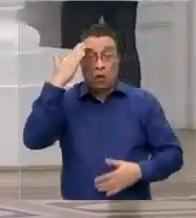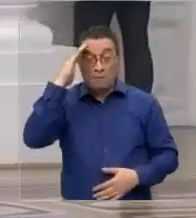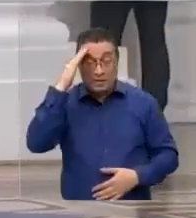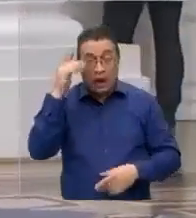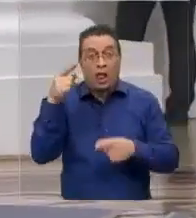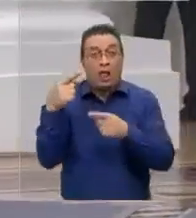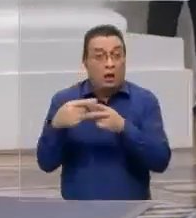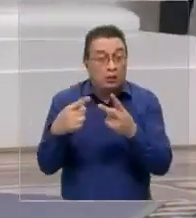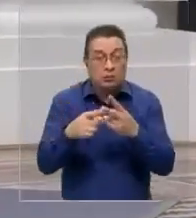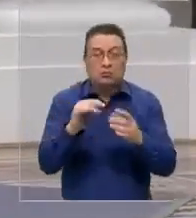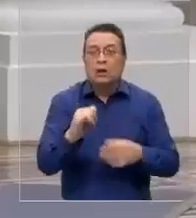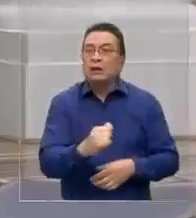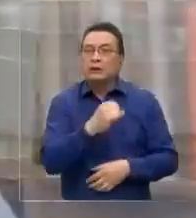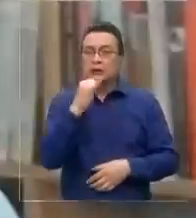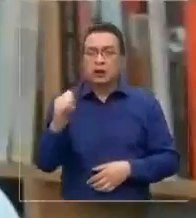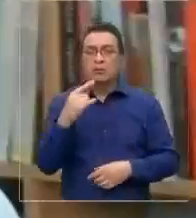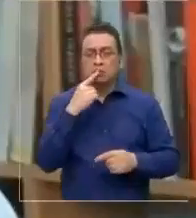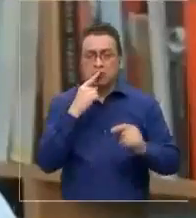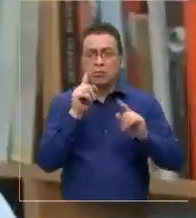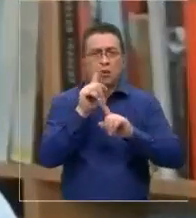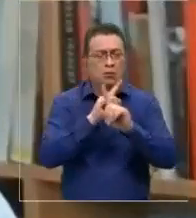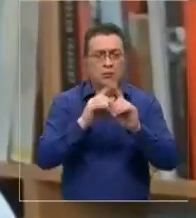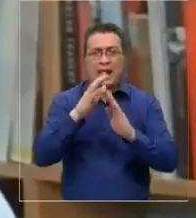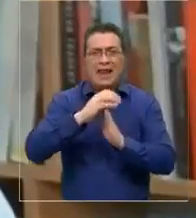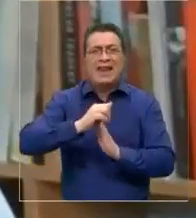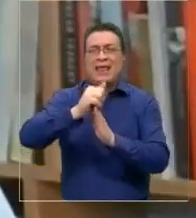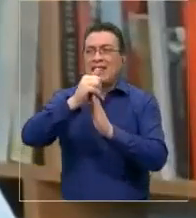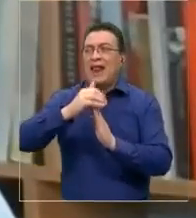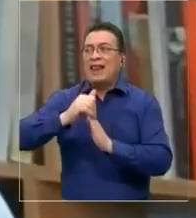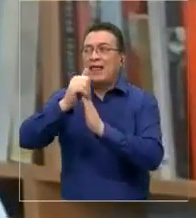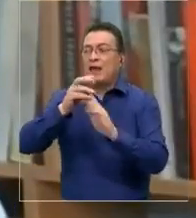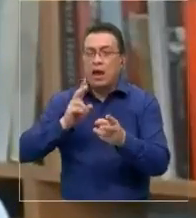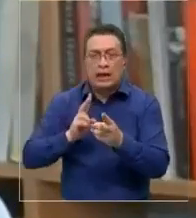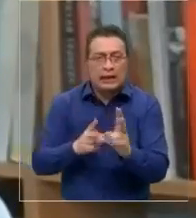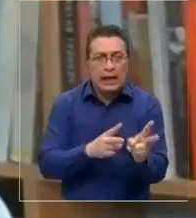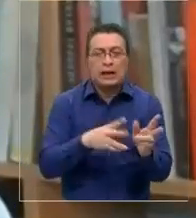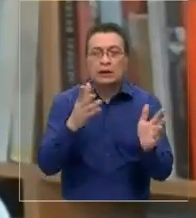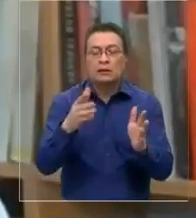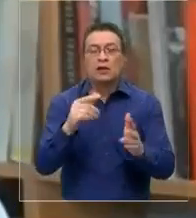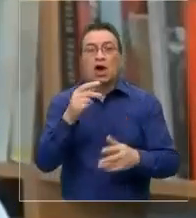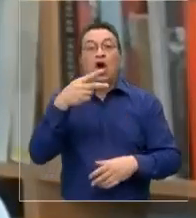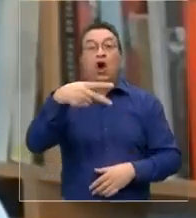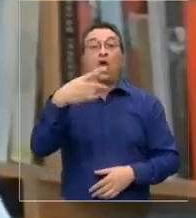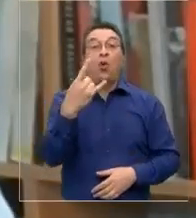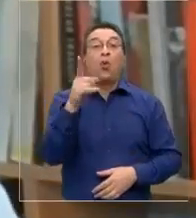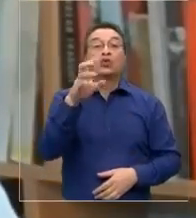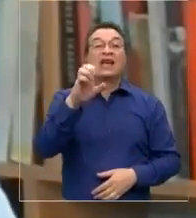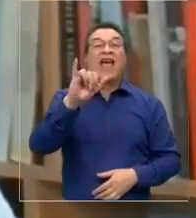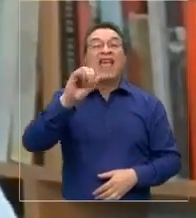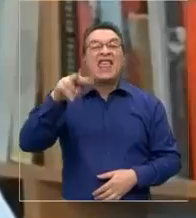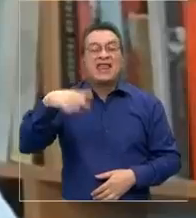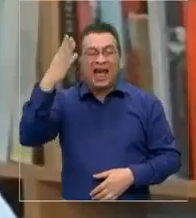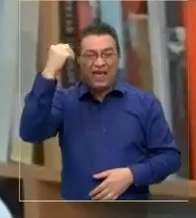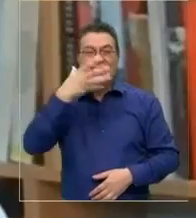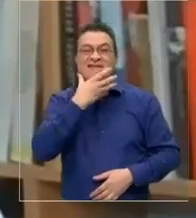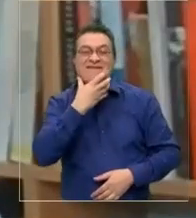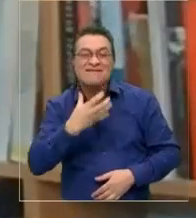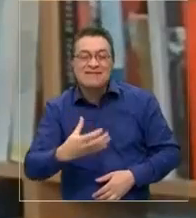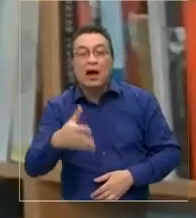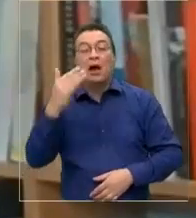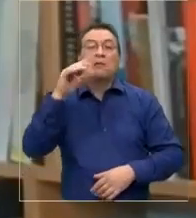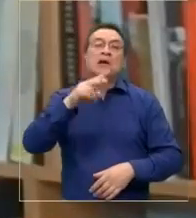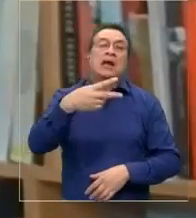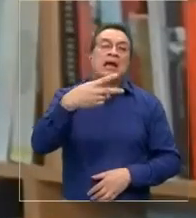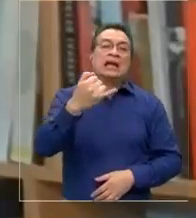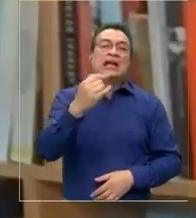etcétera, yo creo que siempre se ha especulado sobre los líderes, sobre todo en estos periodos de guerra. Se hablaba de Saddam Hussein, de su escondite, se hablaba en su momento de